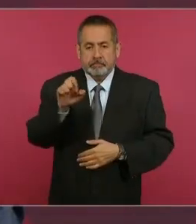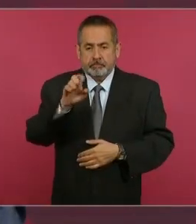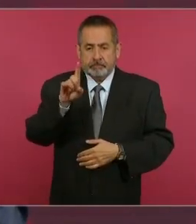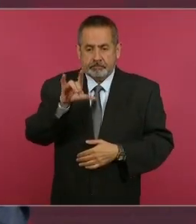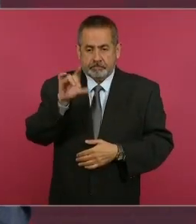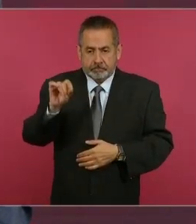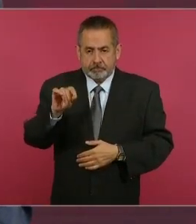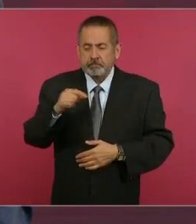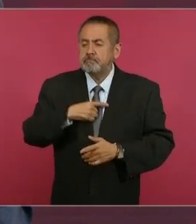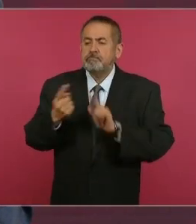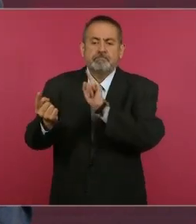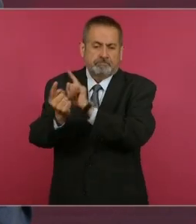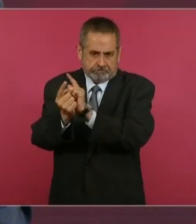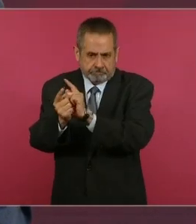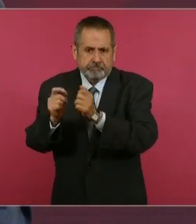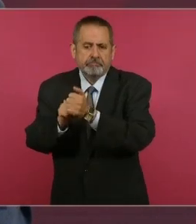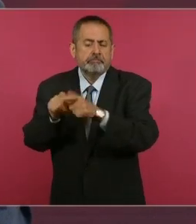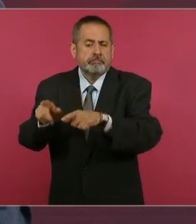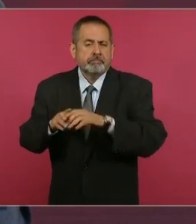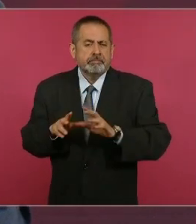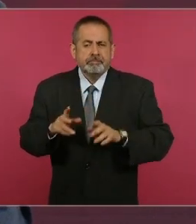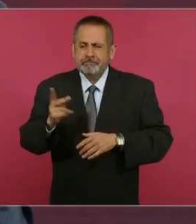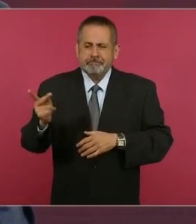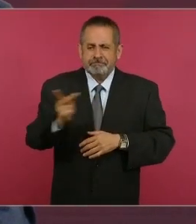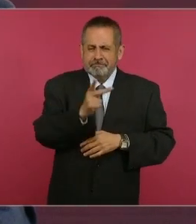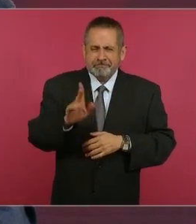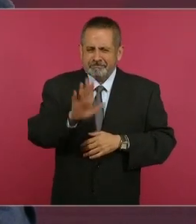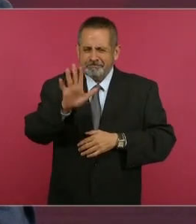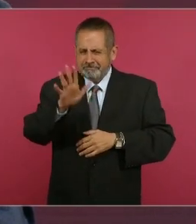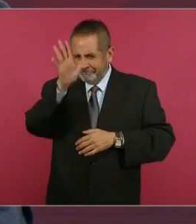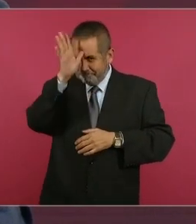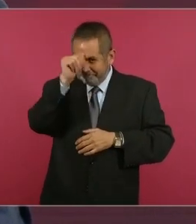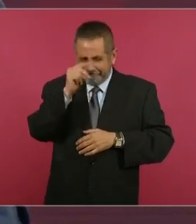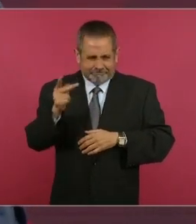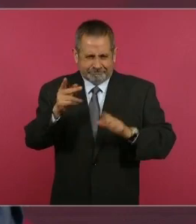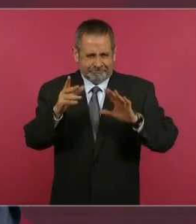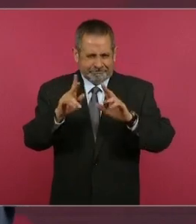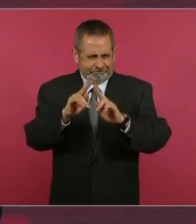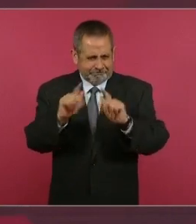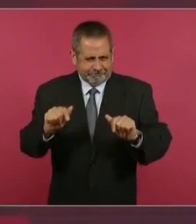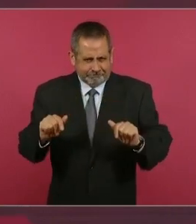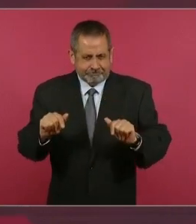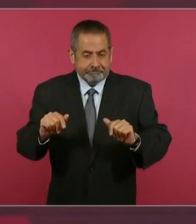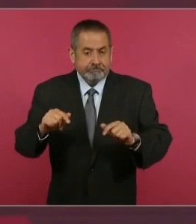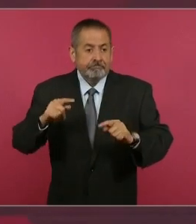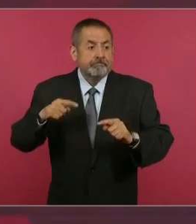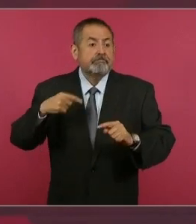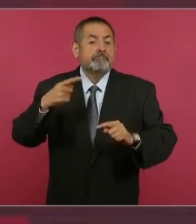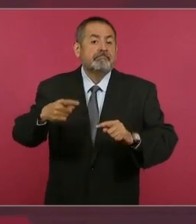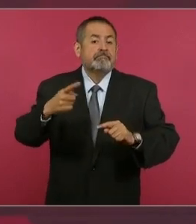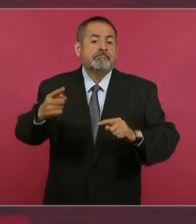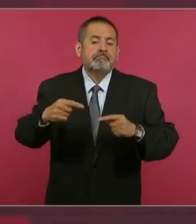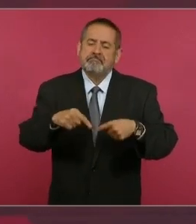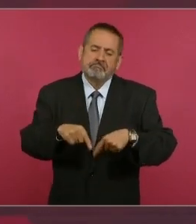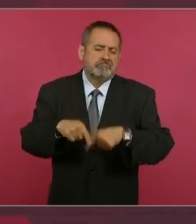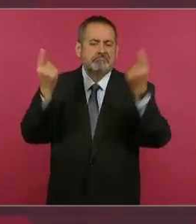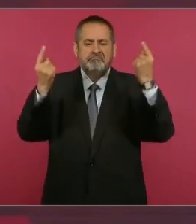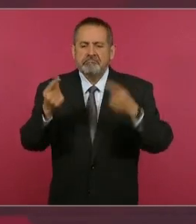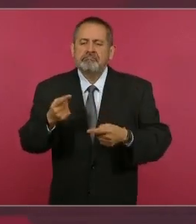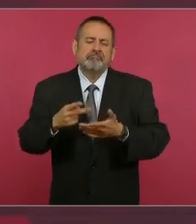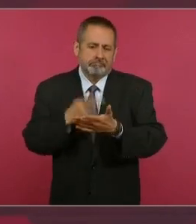ya se había logrado una especie de tregua, sí, que se iba a romper